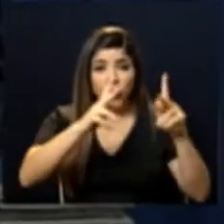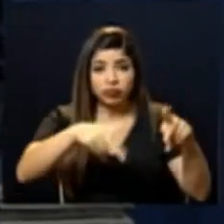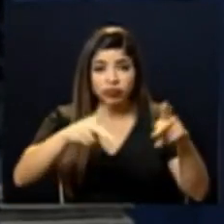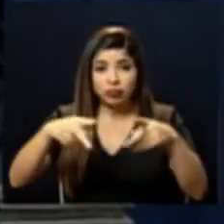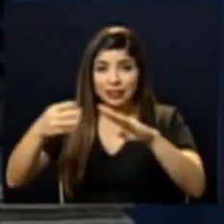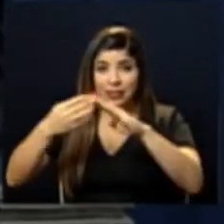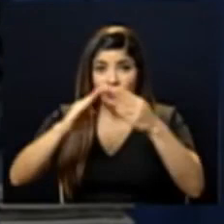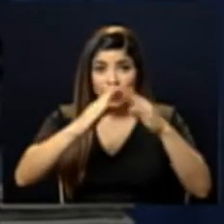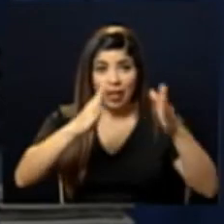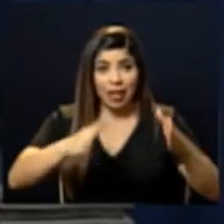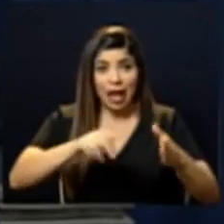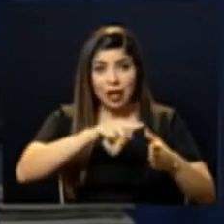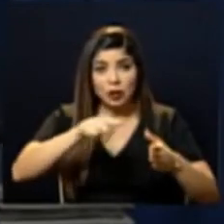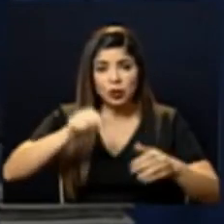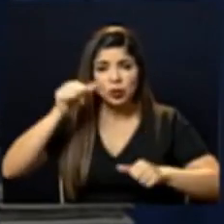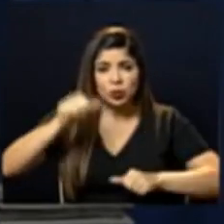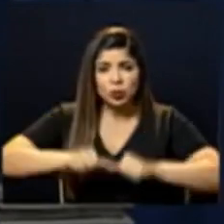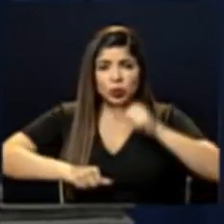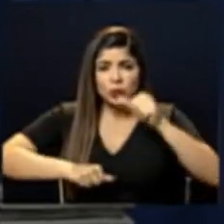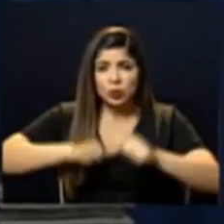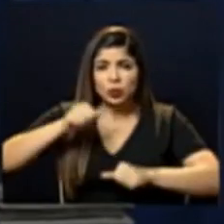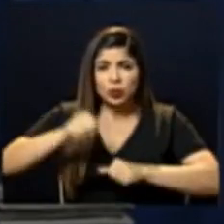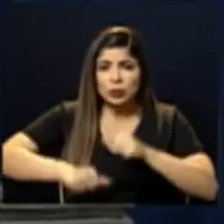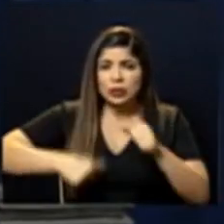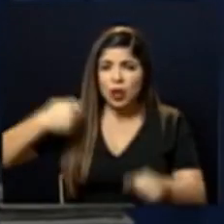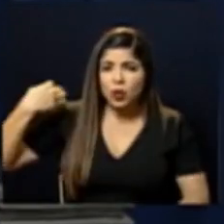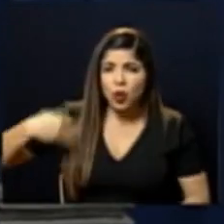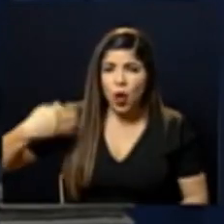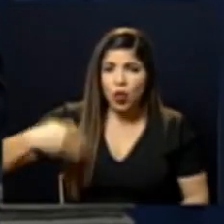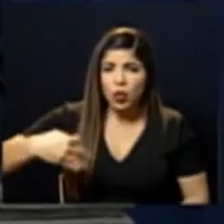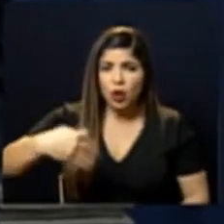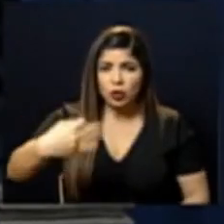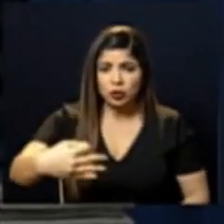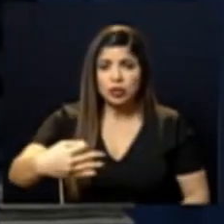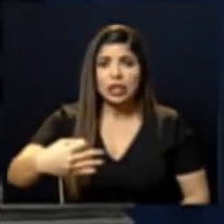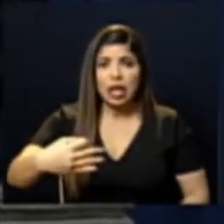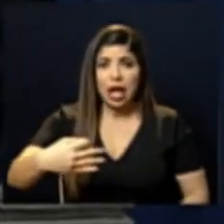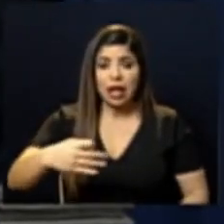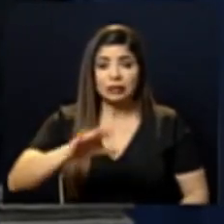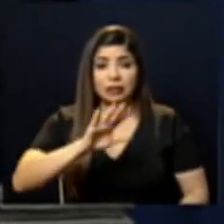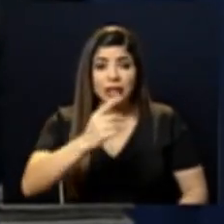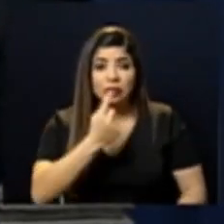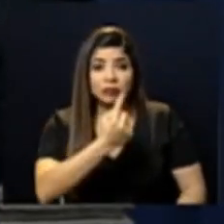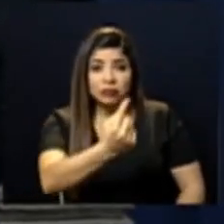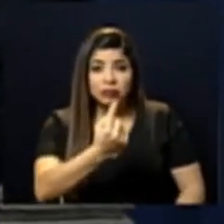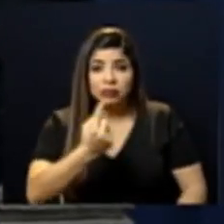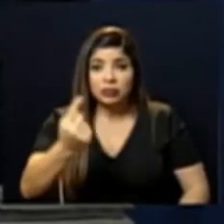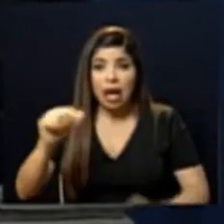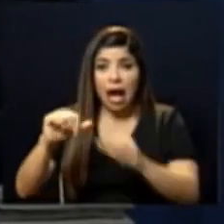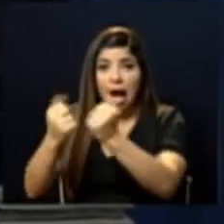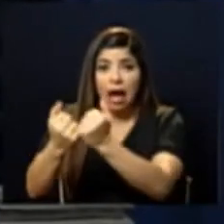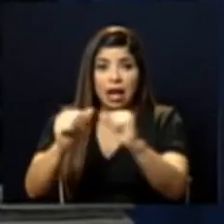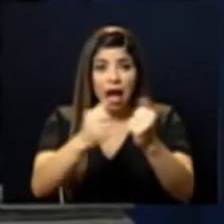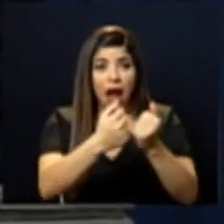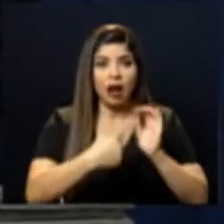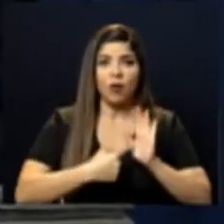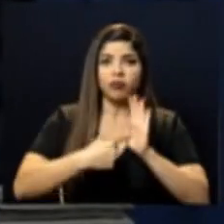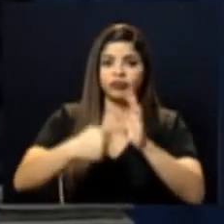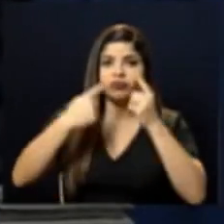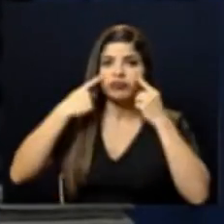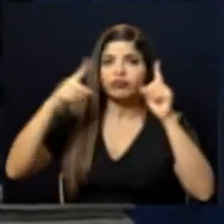y ciudadanos luchan día a día y desde sus trincheras logran hacer una